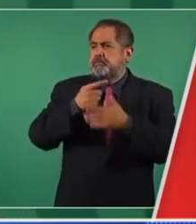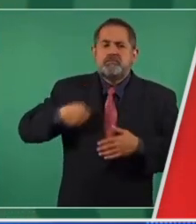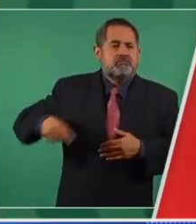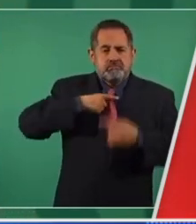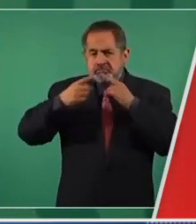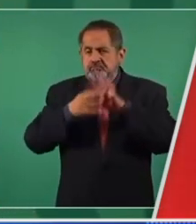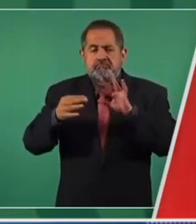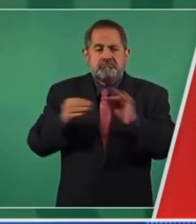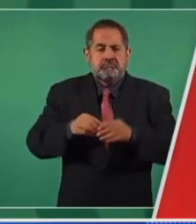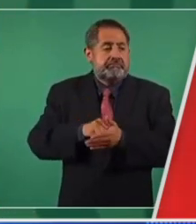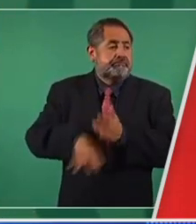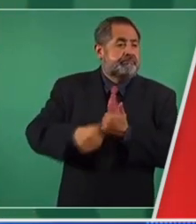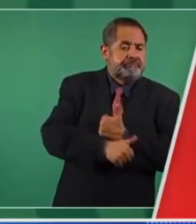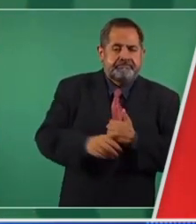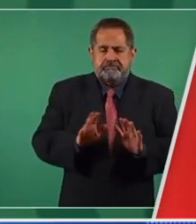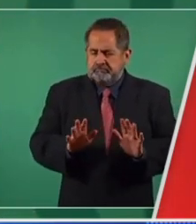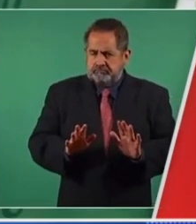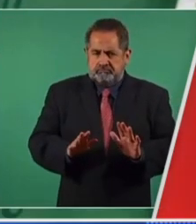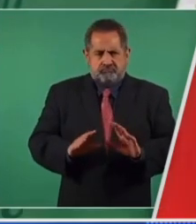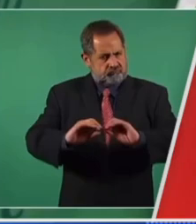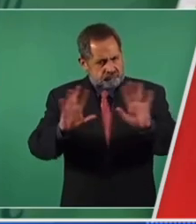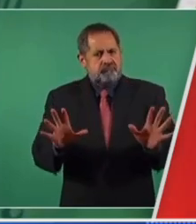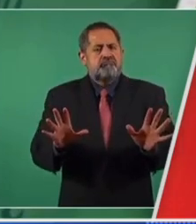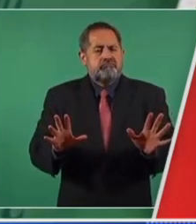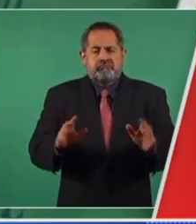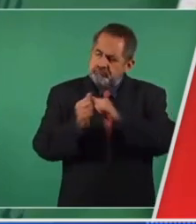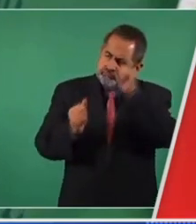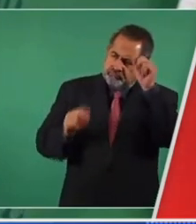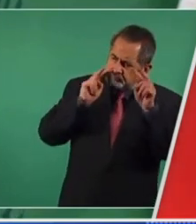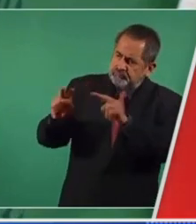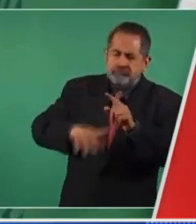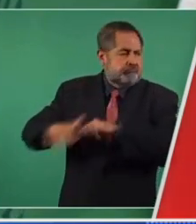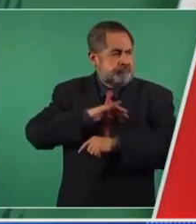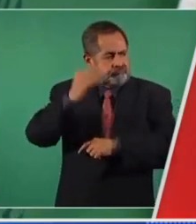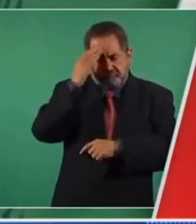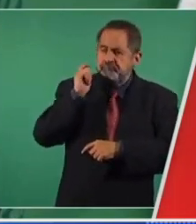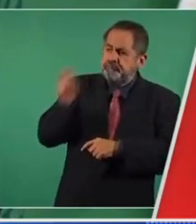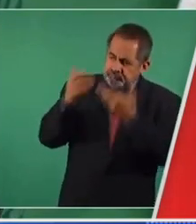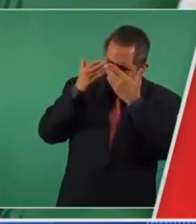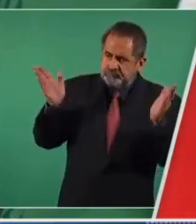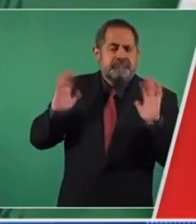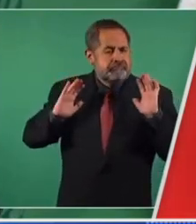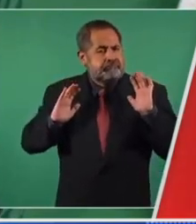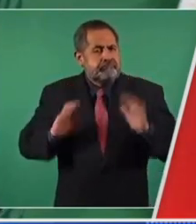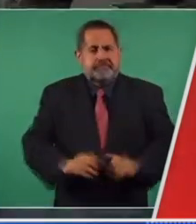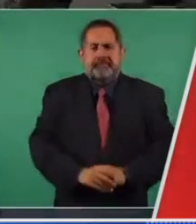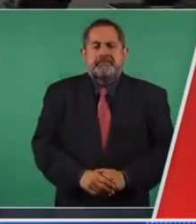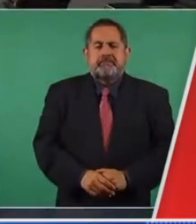el que no se tapen las cosas. Que haya transparencia. Que la vida pública sea cada vez más pública.